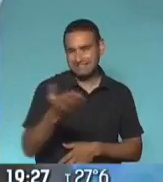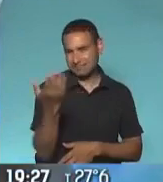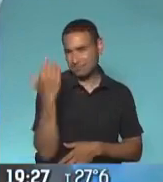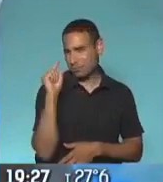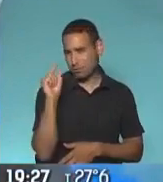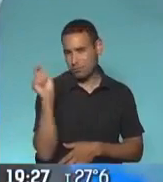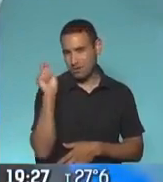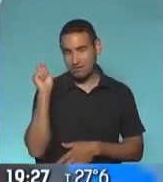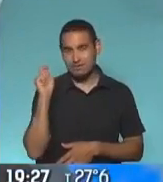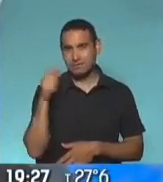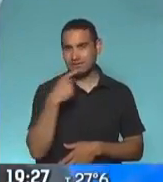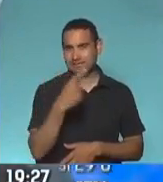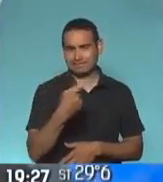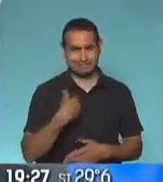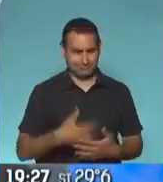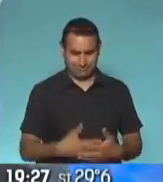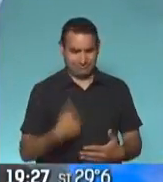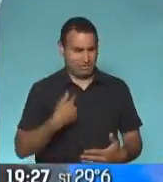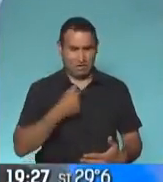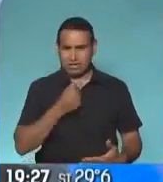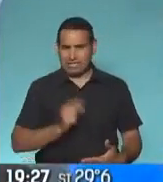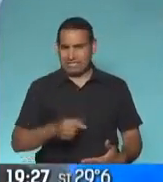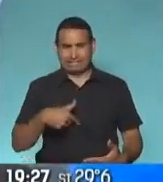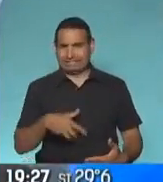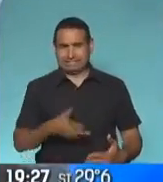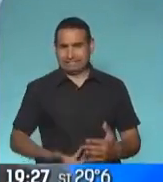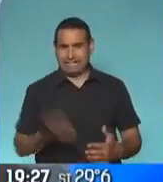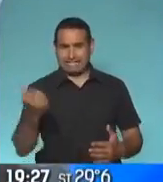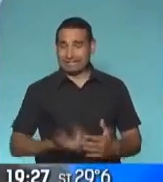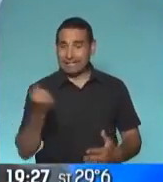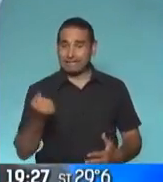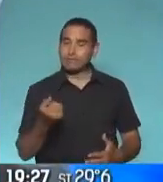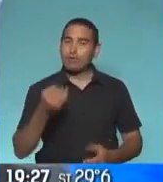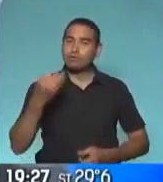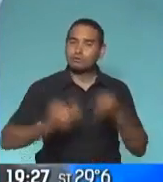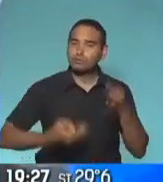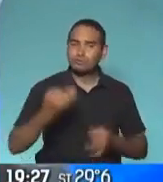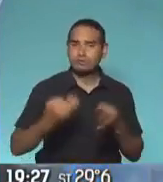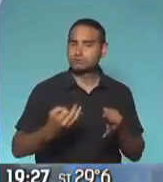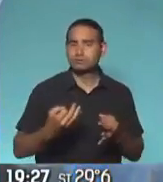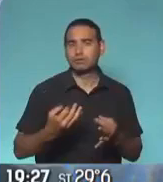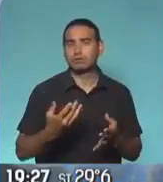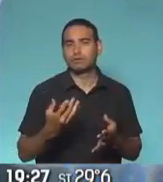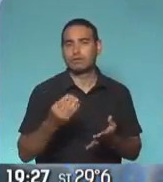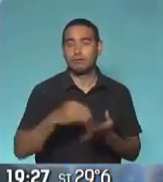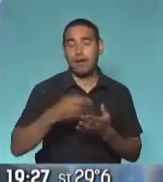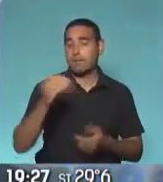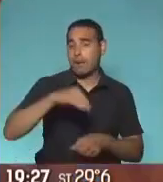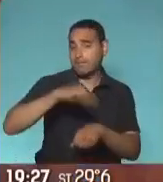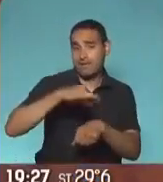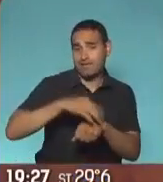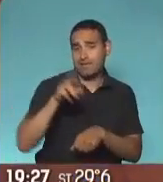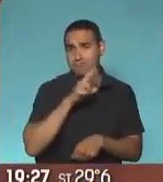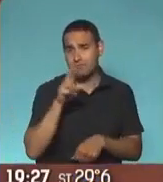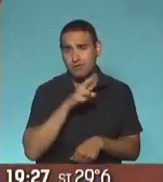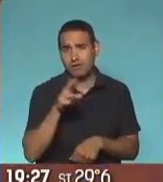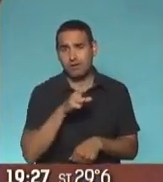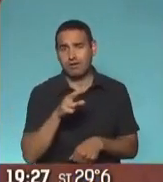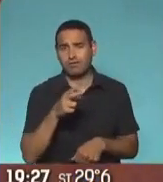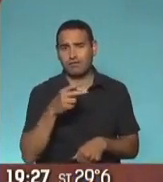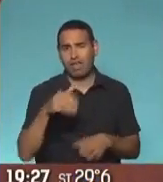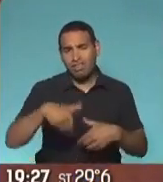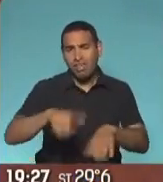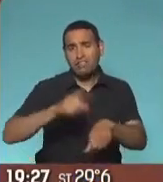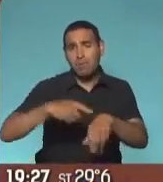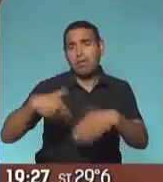atrás, donde decía, sáquenme esto que tengo adentro, y la justicia, me con puso un ese millón de viejo, vericuetos, ¿no? más la médica que tenía que atenderle y demás, dejaron pasar